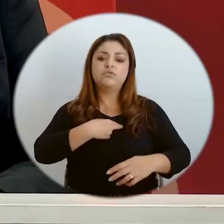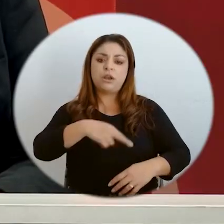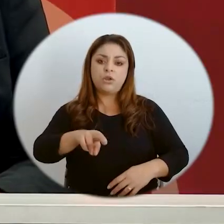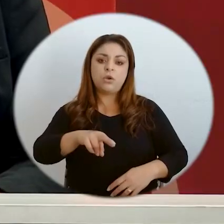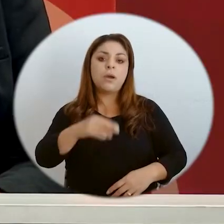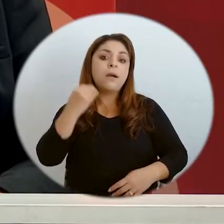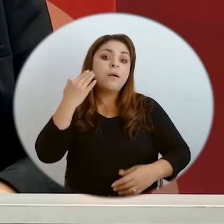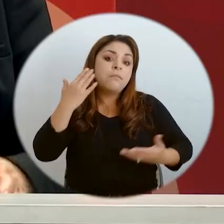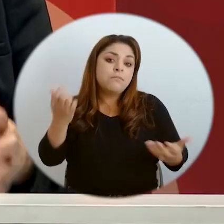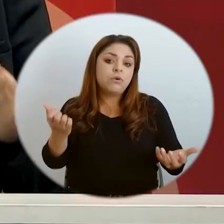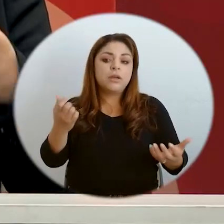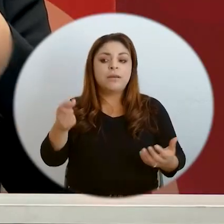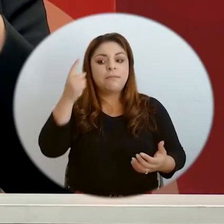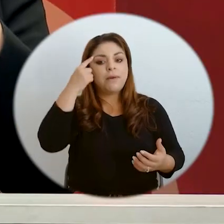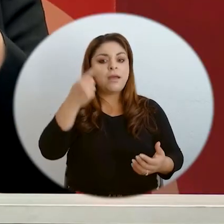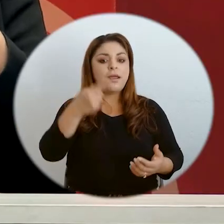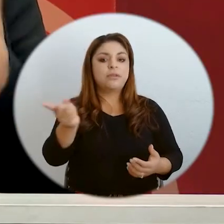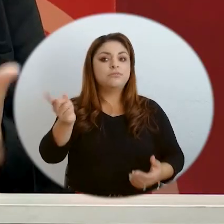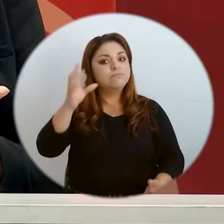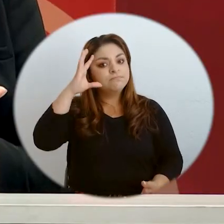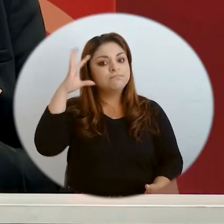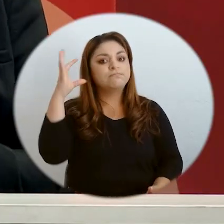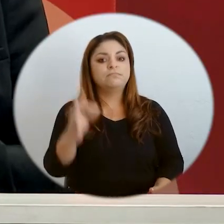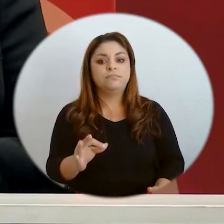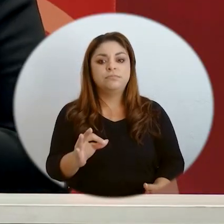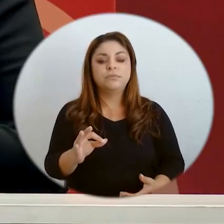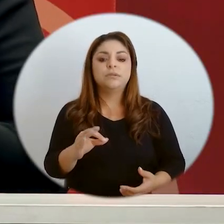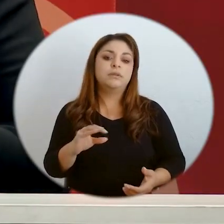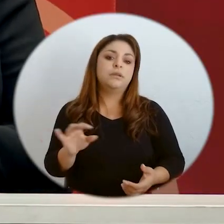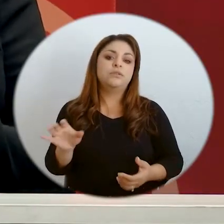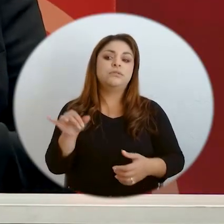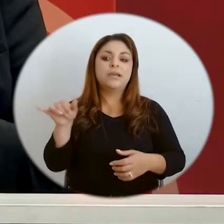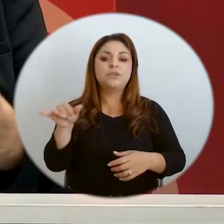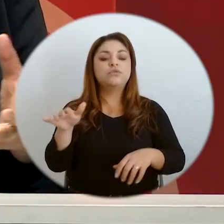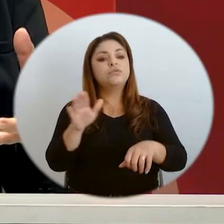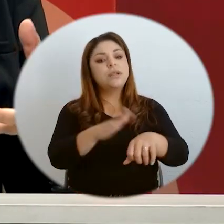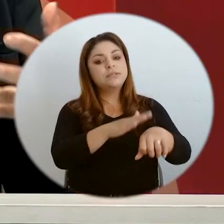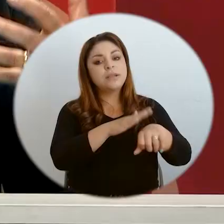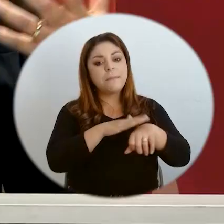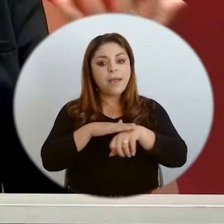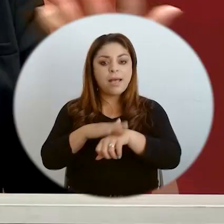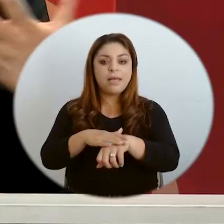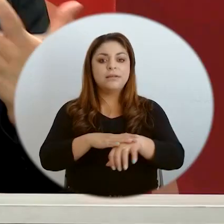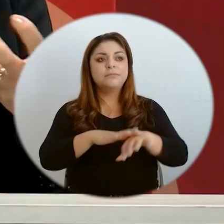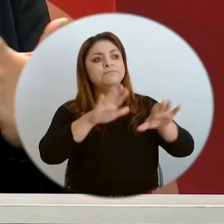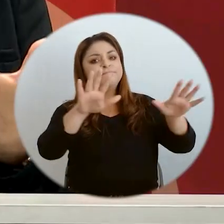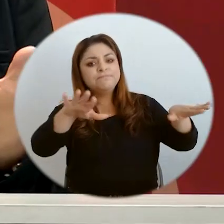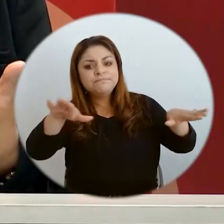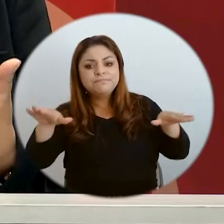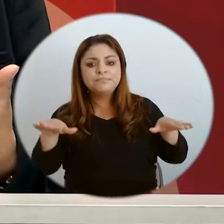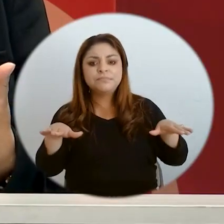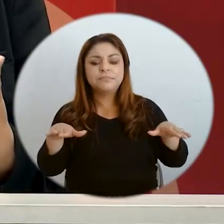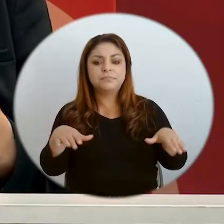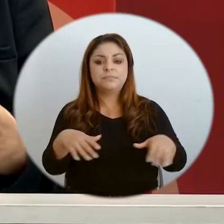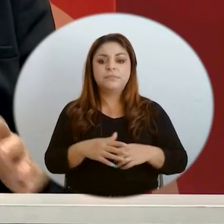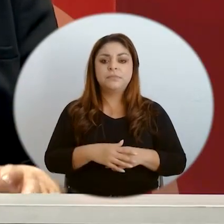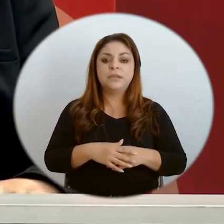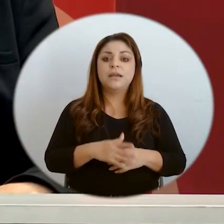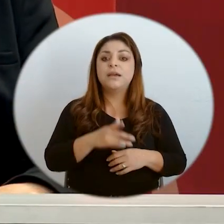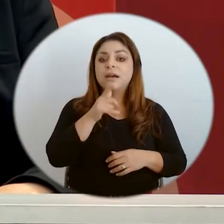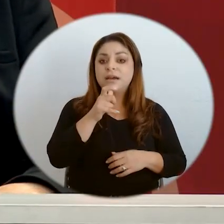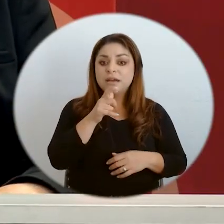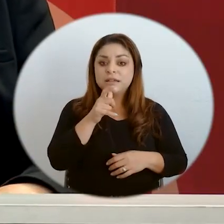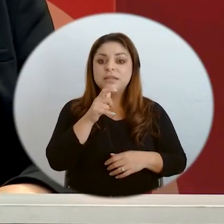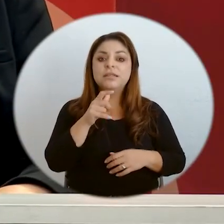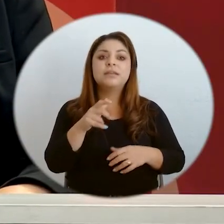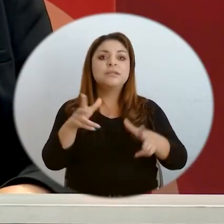apelaciones religiosas, porque con eso se vuelven creíbles. Con eso además hacen una llamada o una convocatoria a quienes